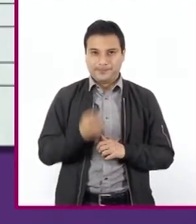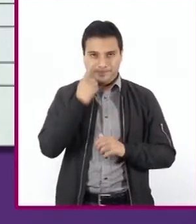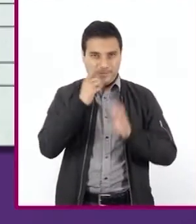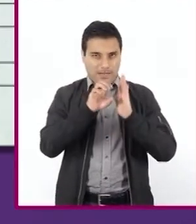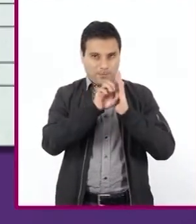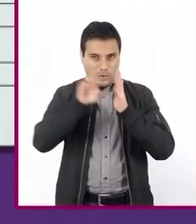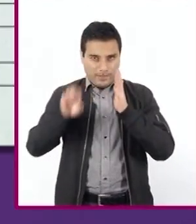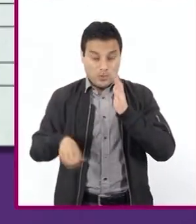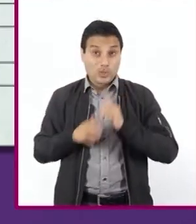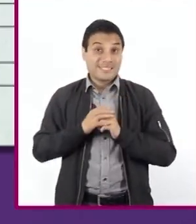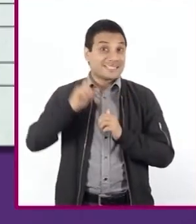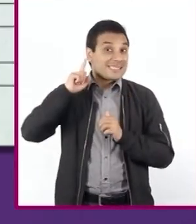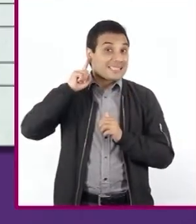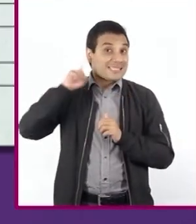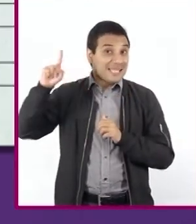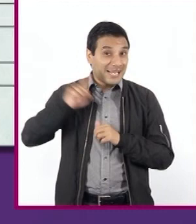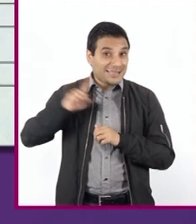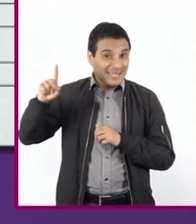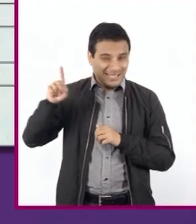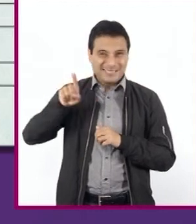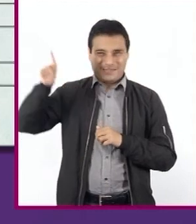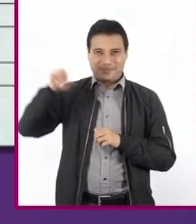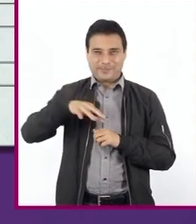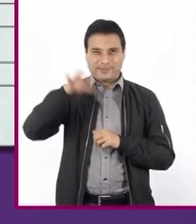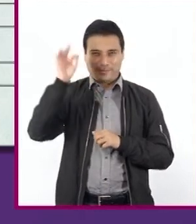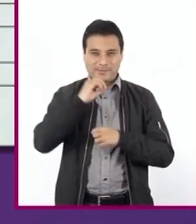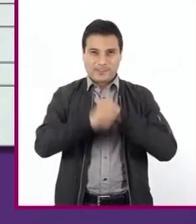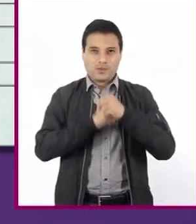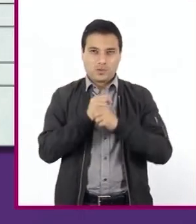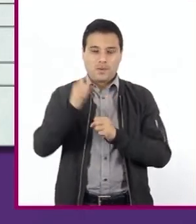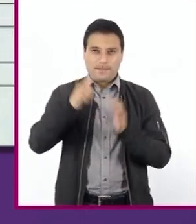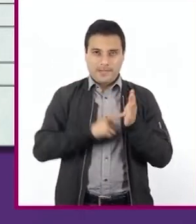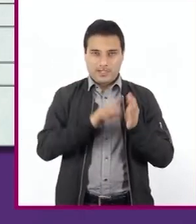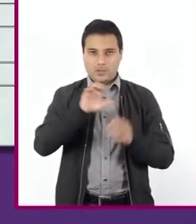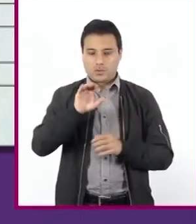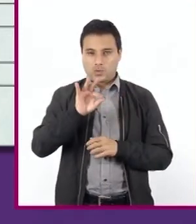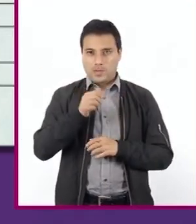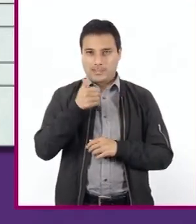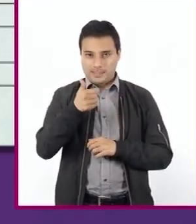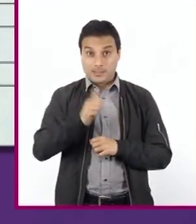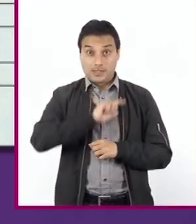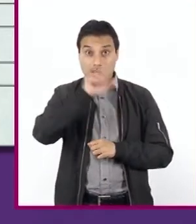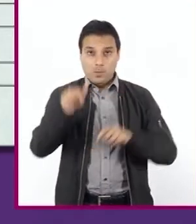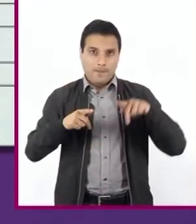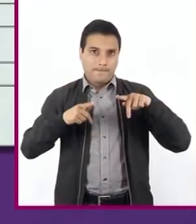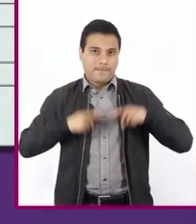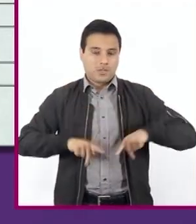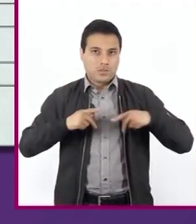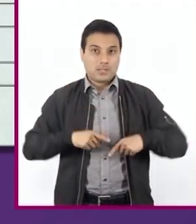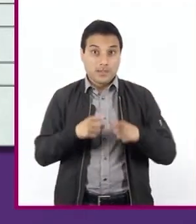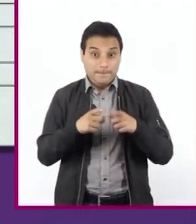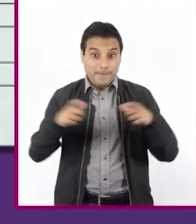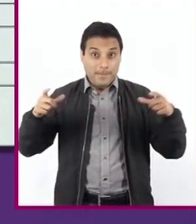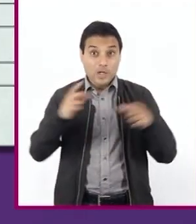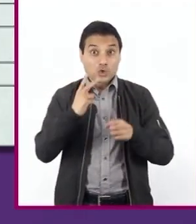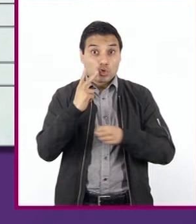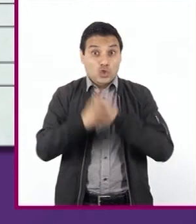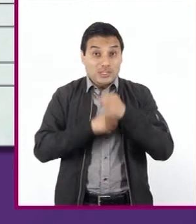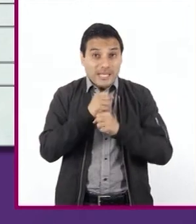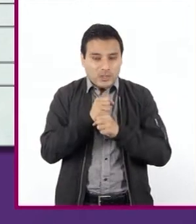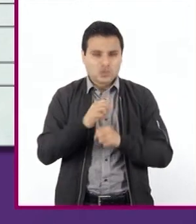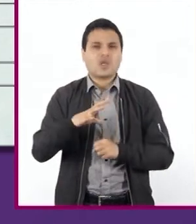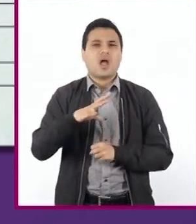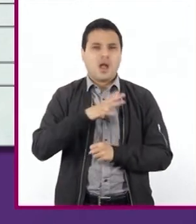de Zacatecas fue descubierta en 1546. Se pobló tan rápidamente que en 2 años ya había